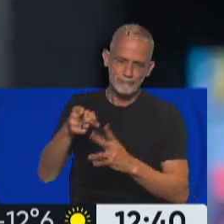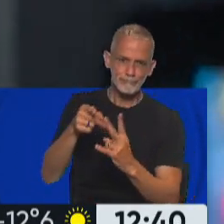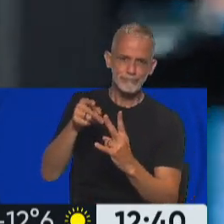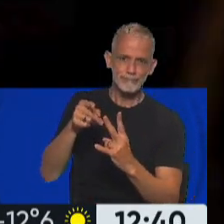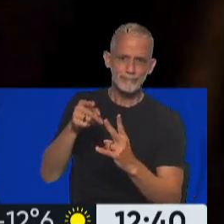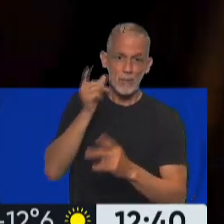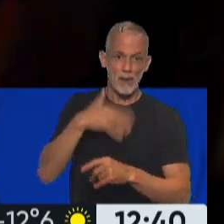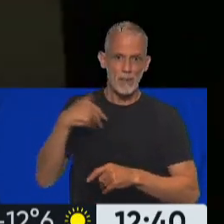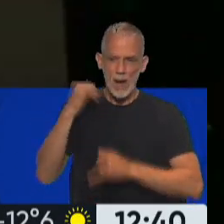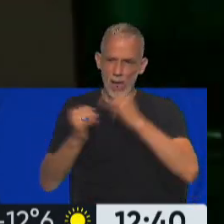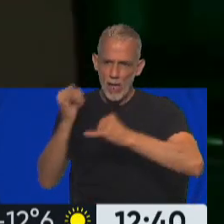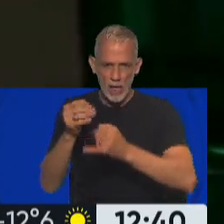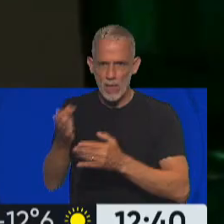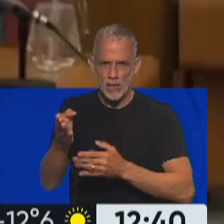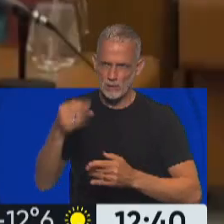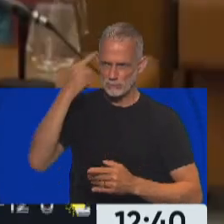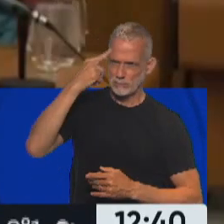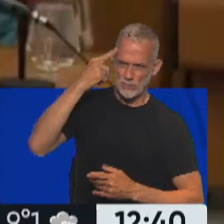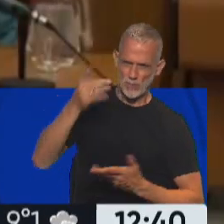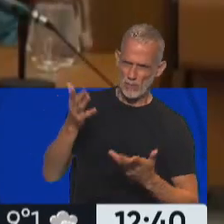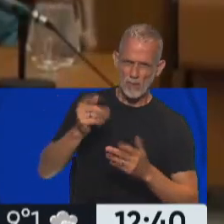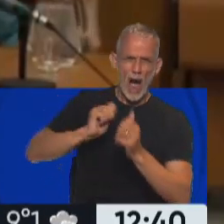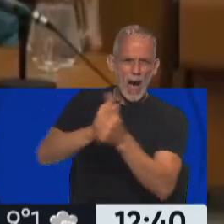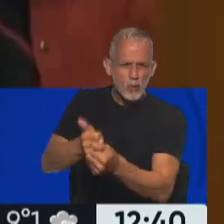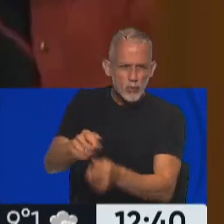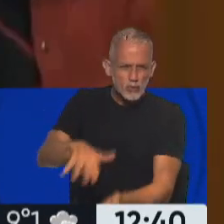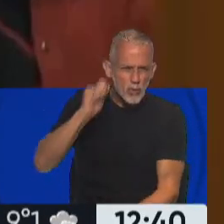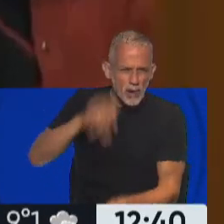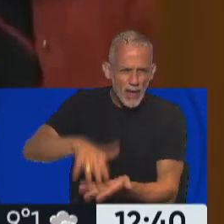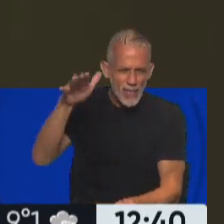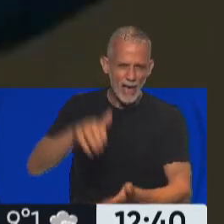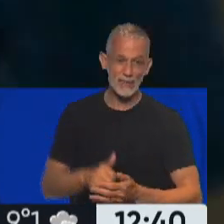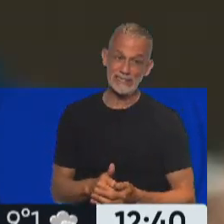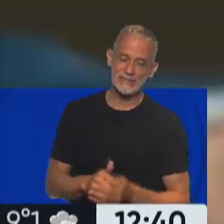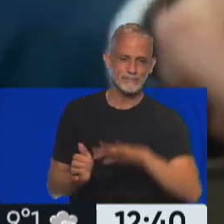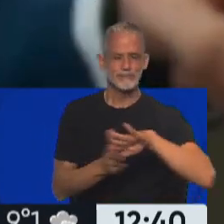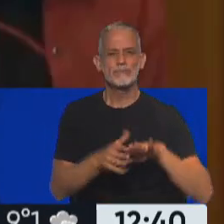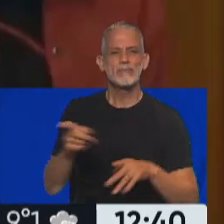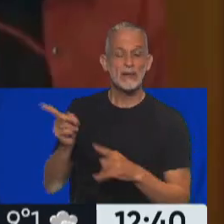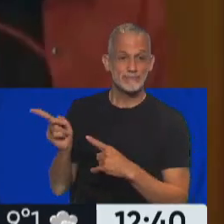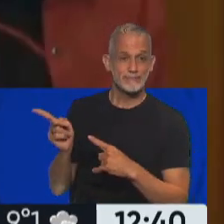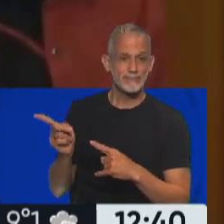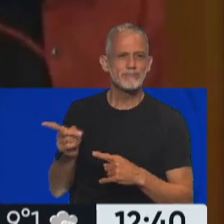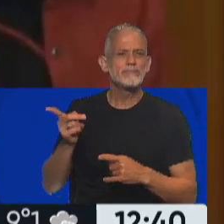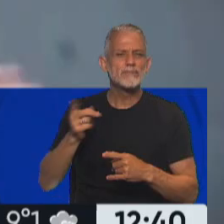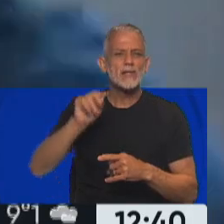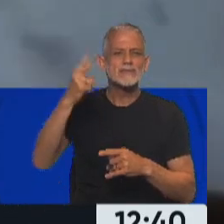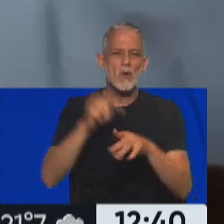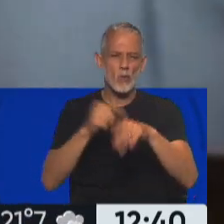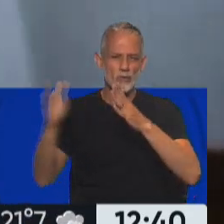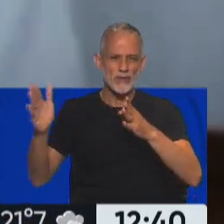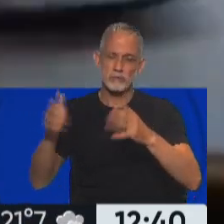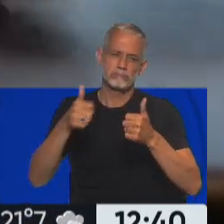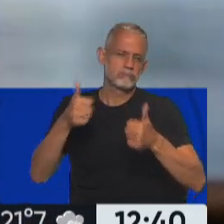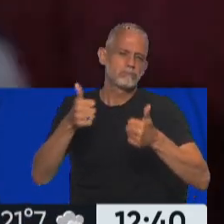hicieron, uno se encuentra con que, bueno, han sido abusados desde chicos. Porno y Helado volvió con la segunda temporada y es absolutamente